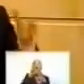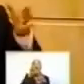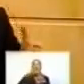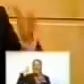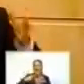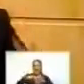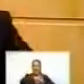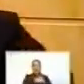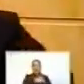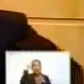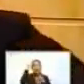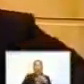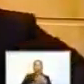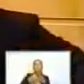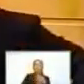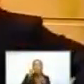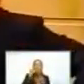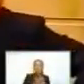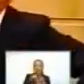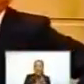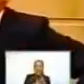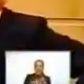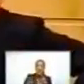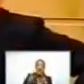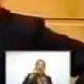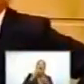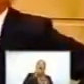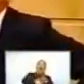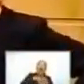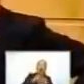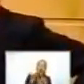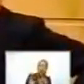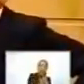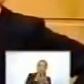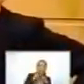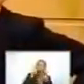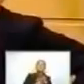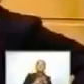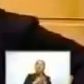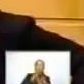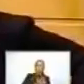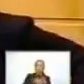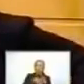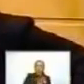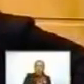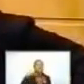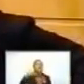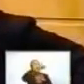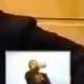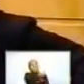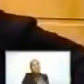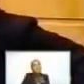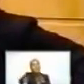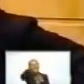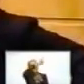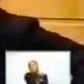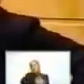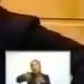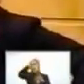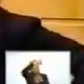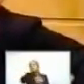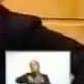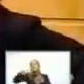que se llamaría Agro Ingreso Seguro, y de allá hasta aquí millones y millones y millones de veces se ha repetido en